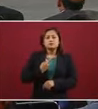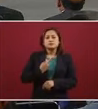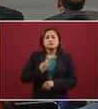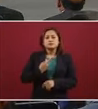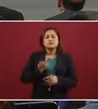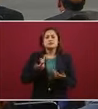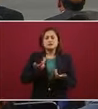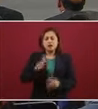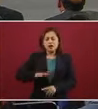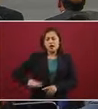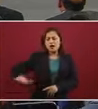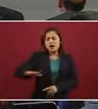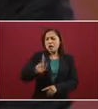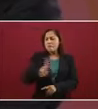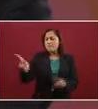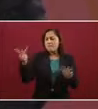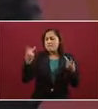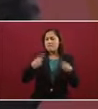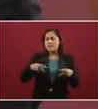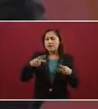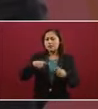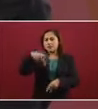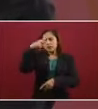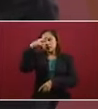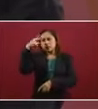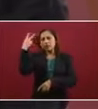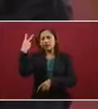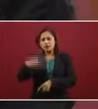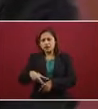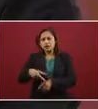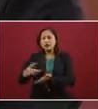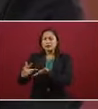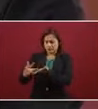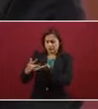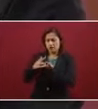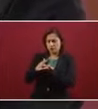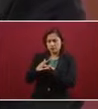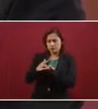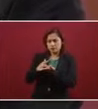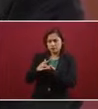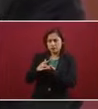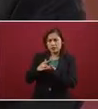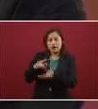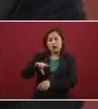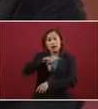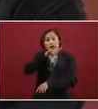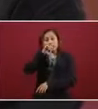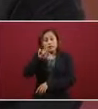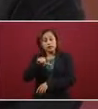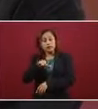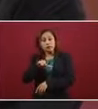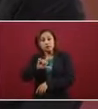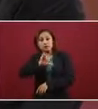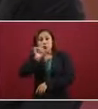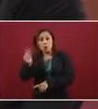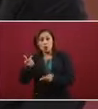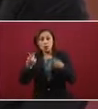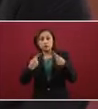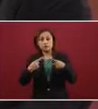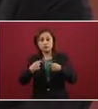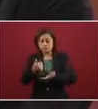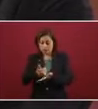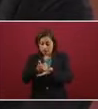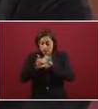¿qué sector me apoya más en el proceso de transformación del